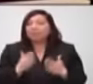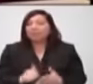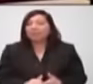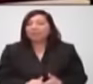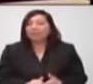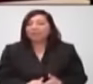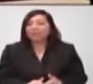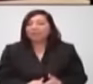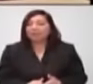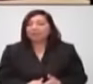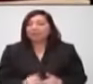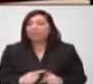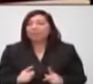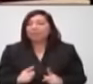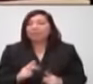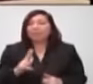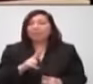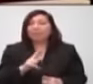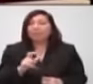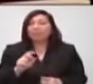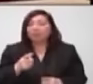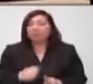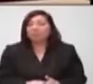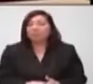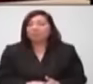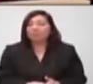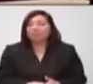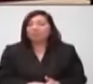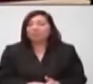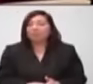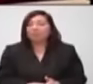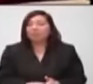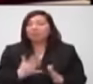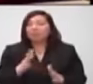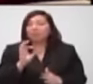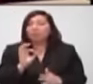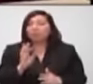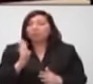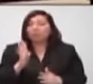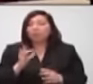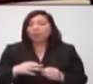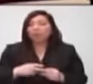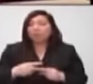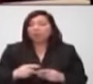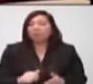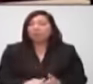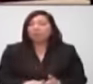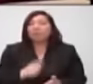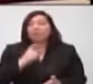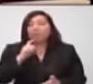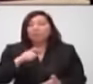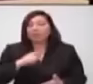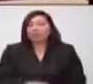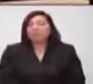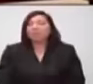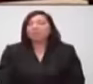esa ampliación 300.000 pasajeros al día en 10.5 kilómetros y vamos a requerir una